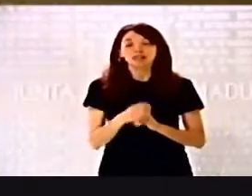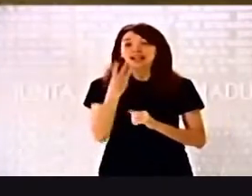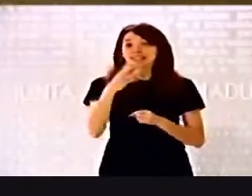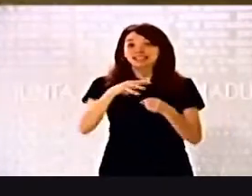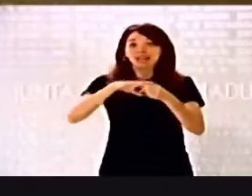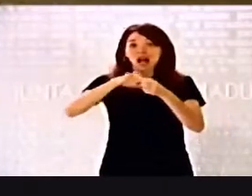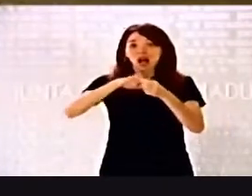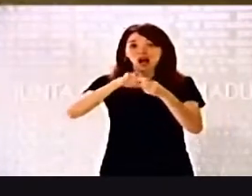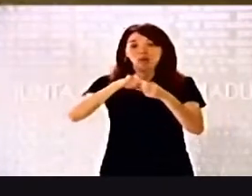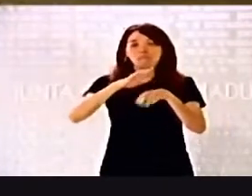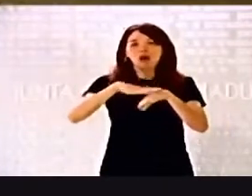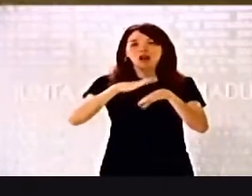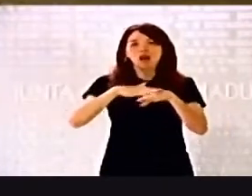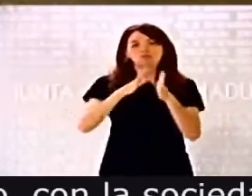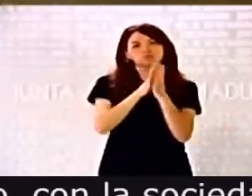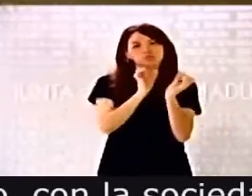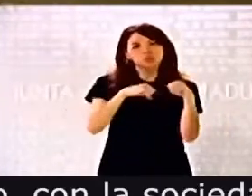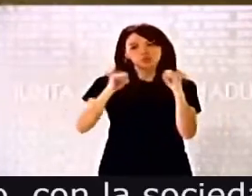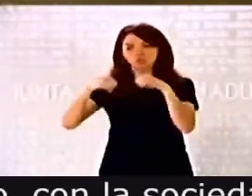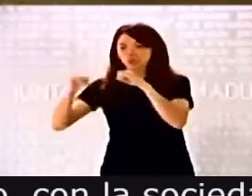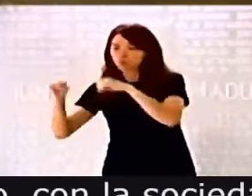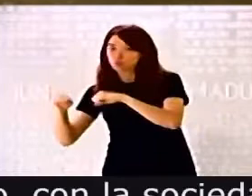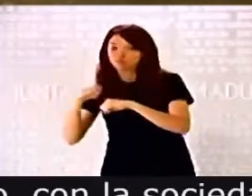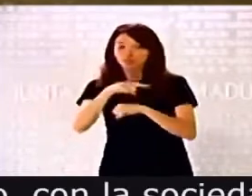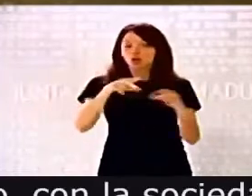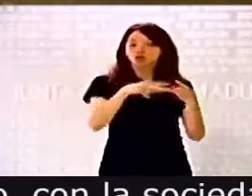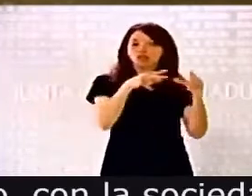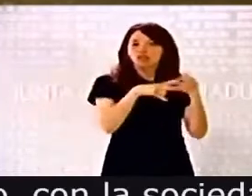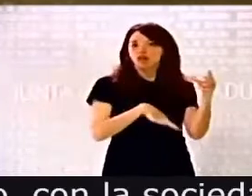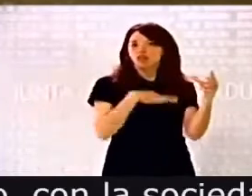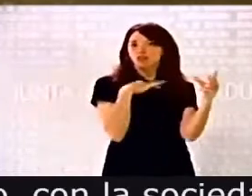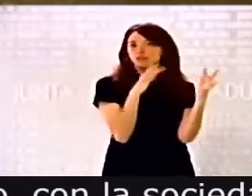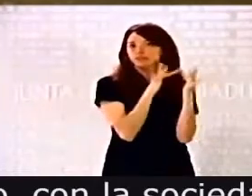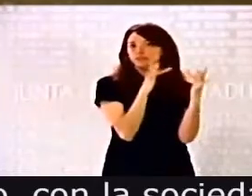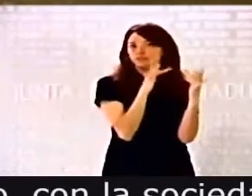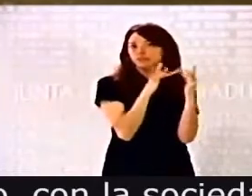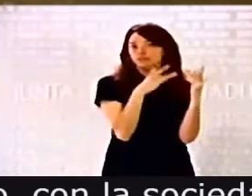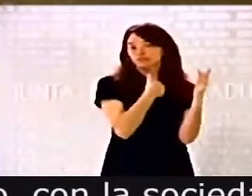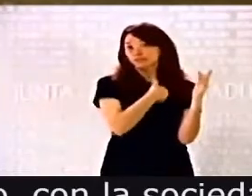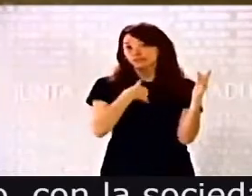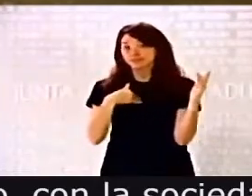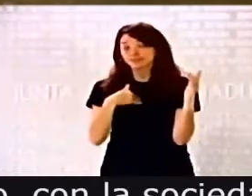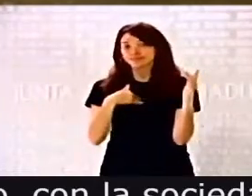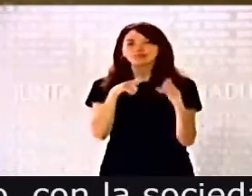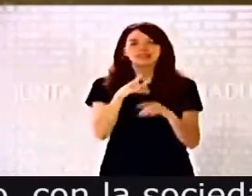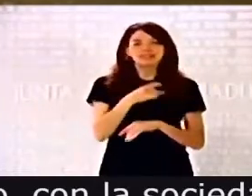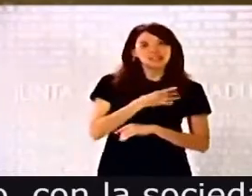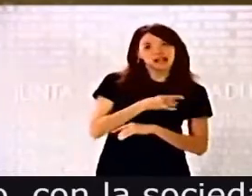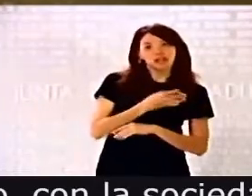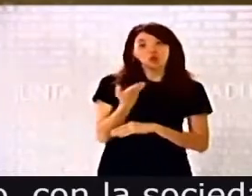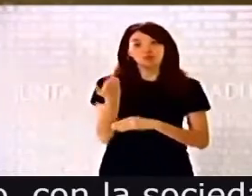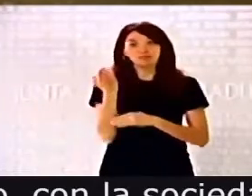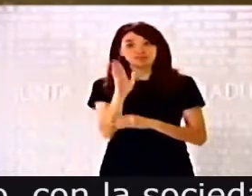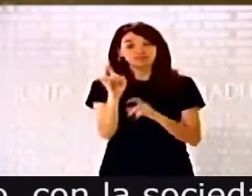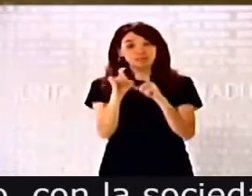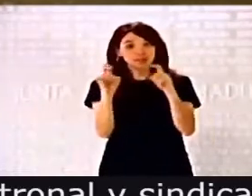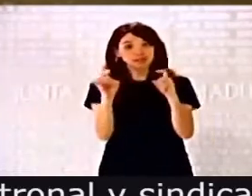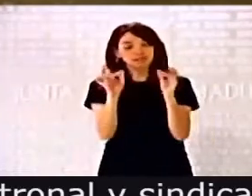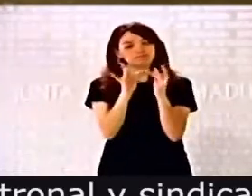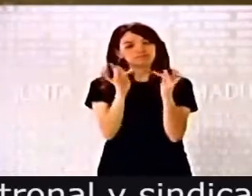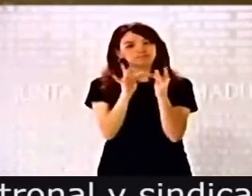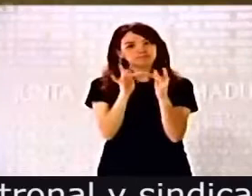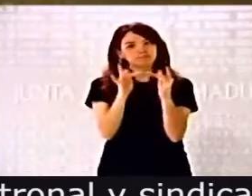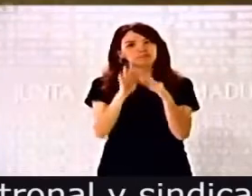sociedad civil. Después, con las organizaciones sociales, patronal y sindicatos en el seno de la